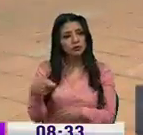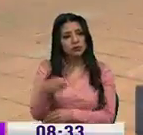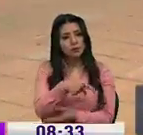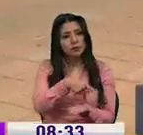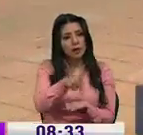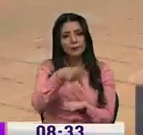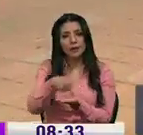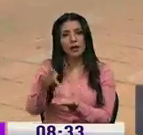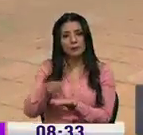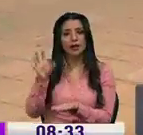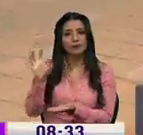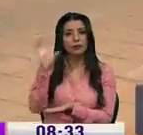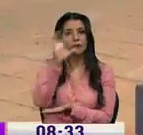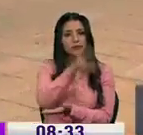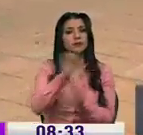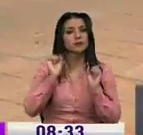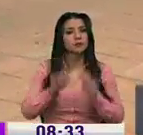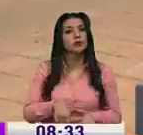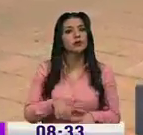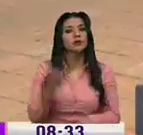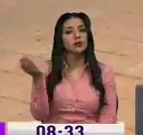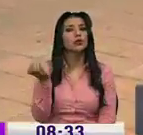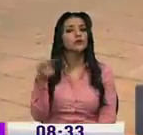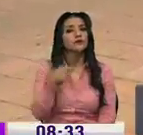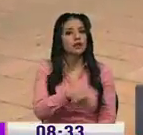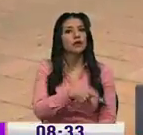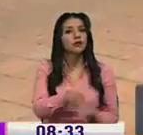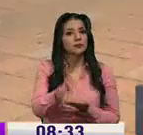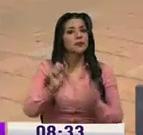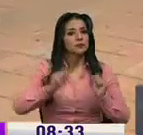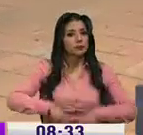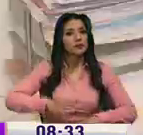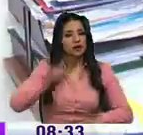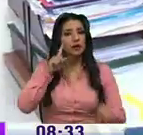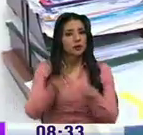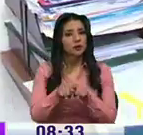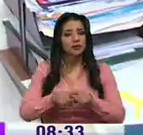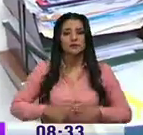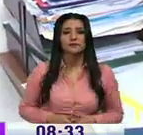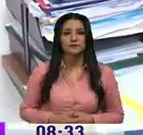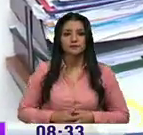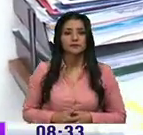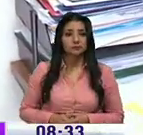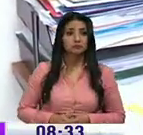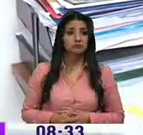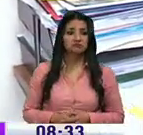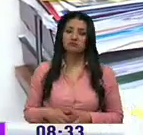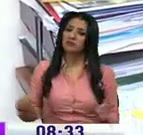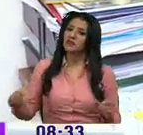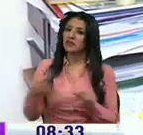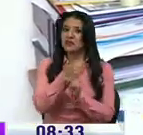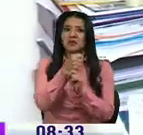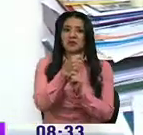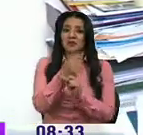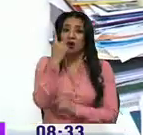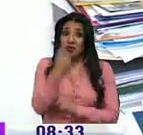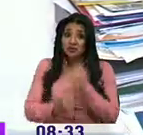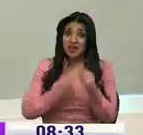cada provincia sucede con respecto al acuerdo firmado. Llanes calificó como un logro que luego de